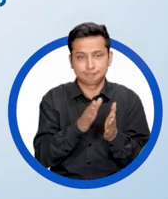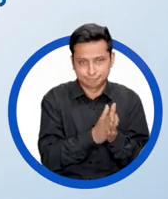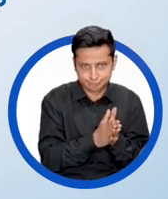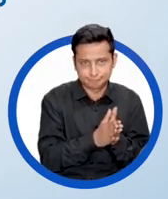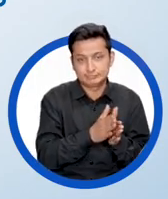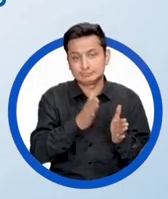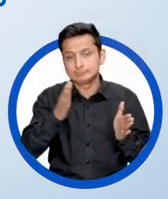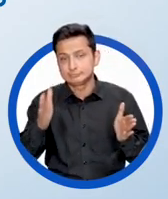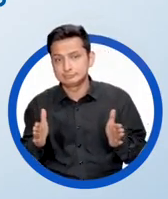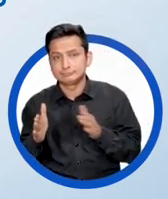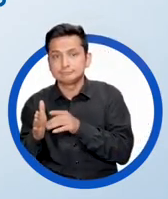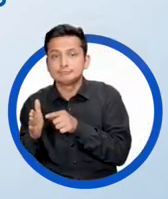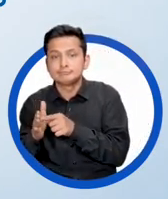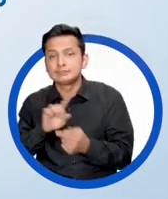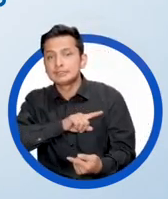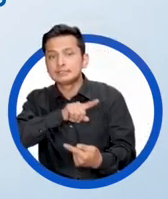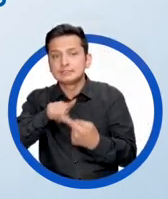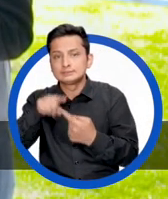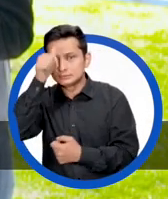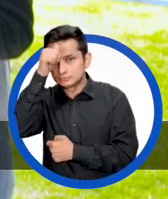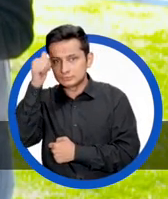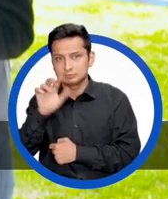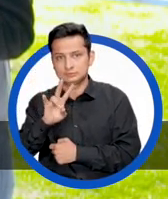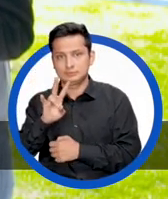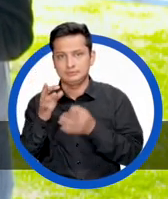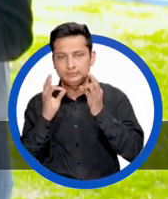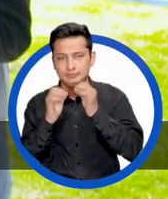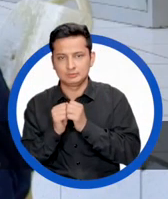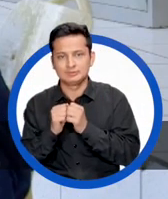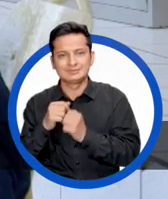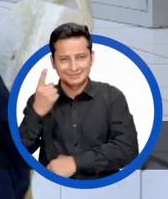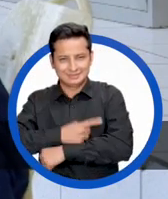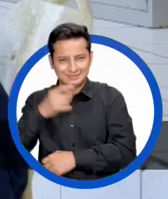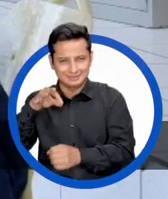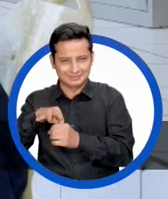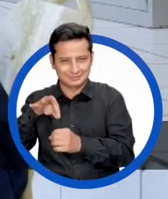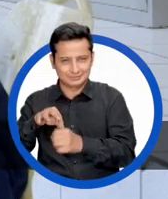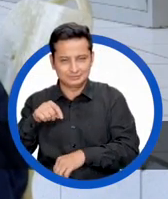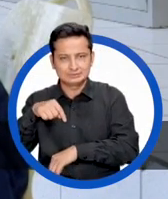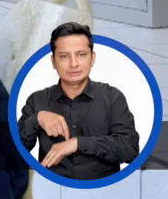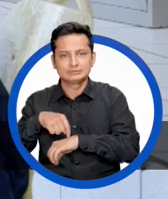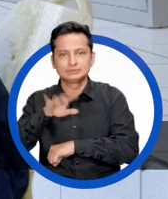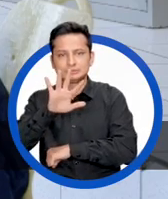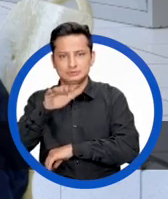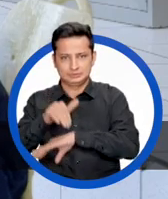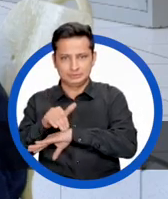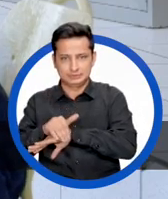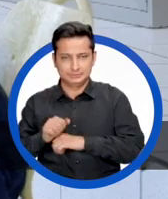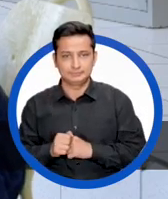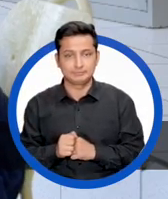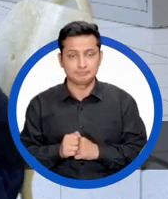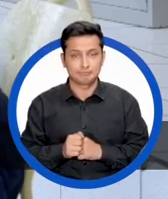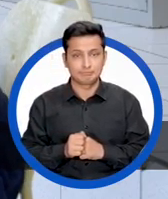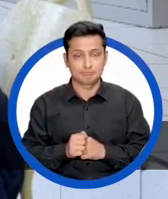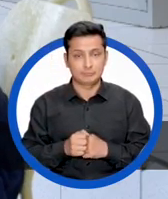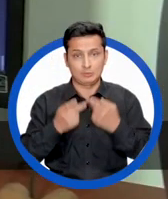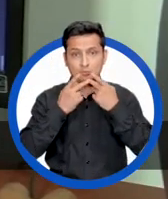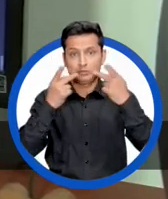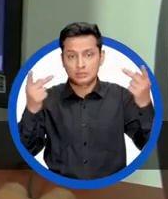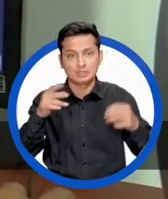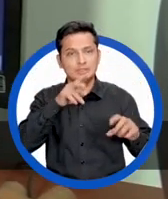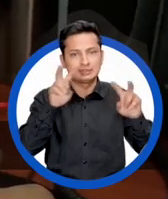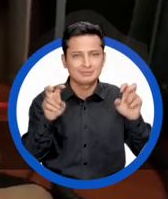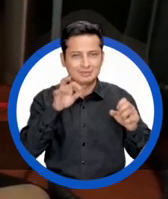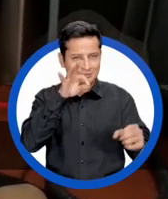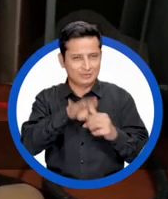las 17 horas del domingo 7 de febrero, día de la jornada electoral. Durante este lapso de tiempo, está prohibida la difusión